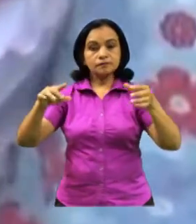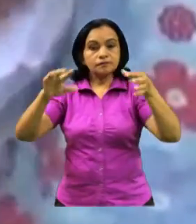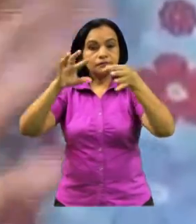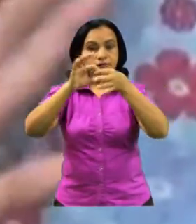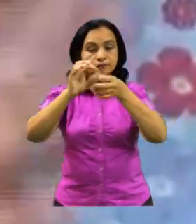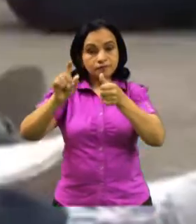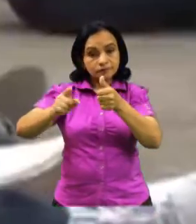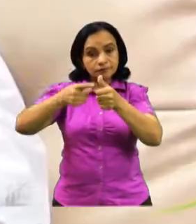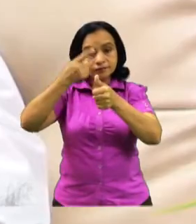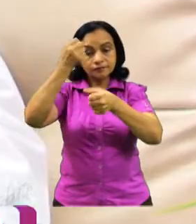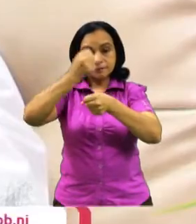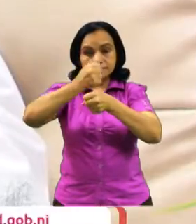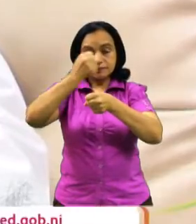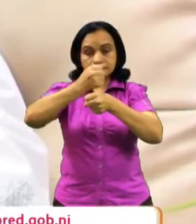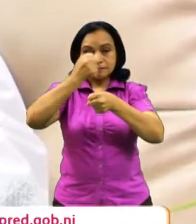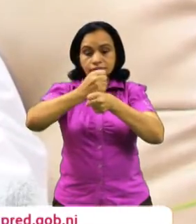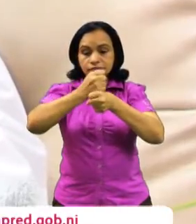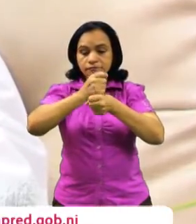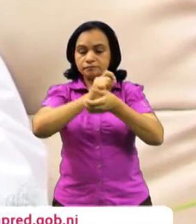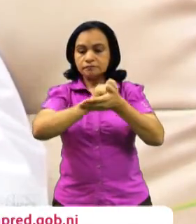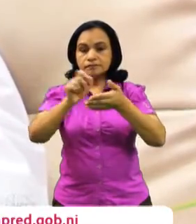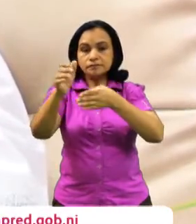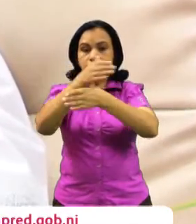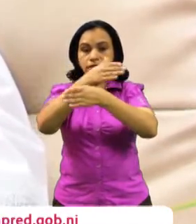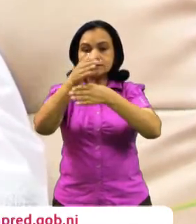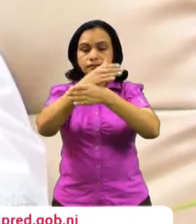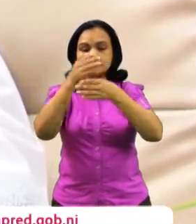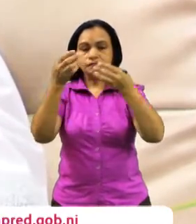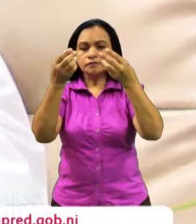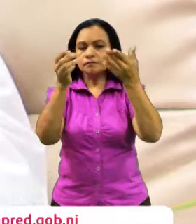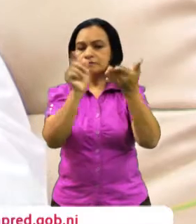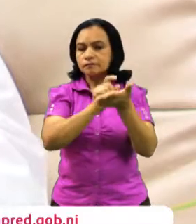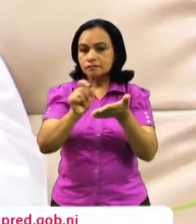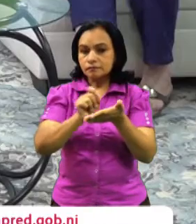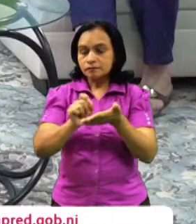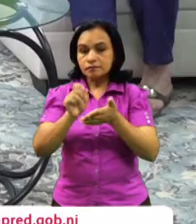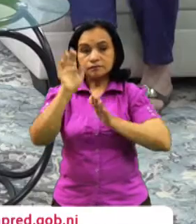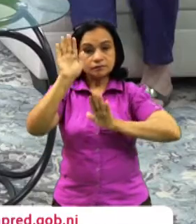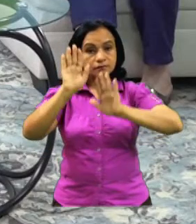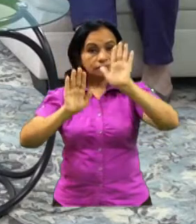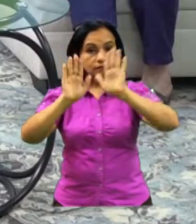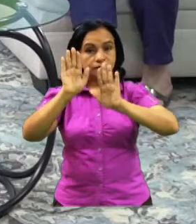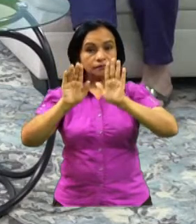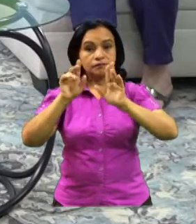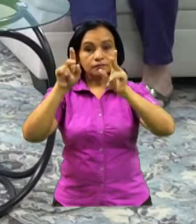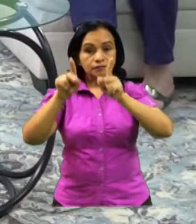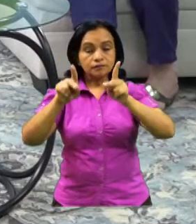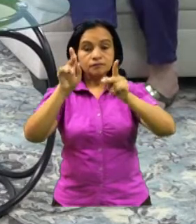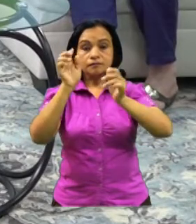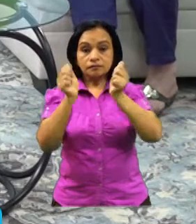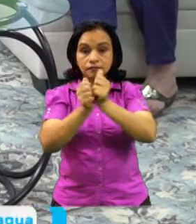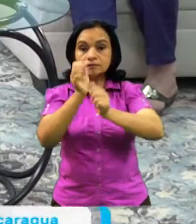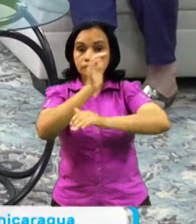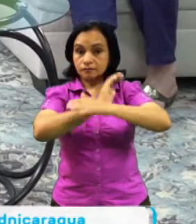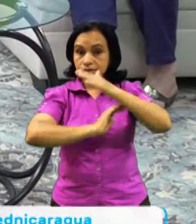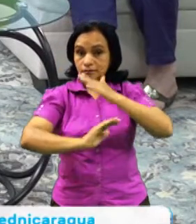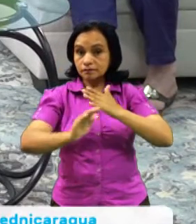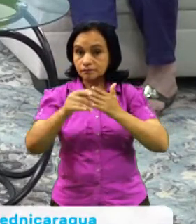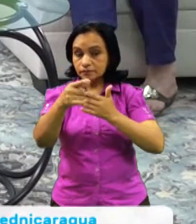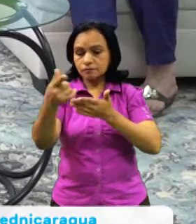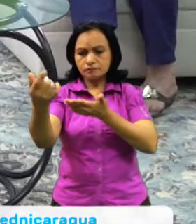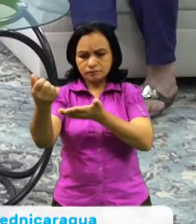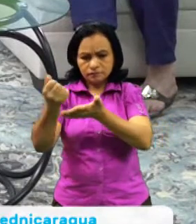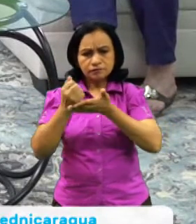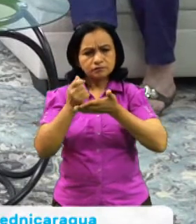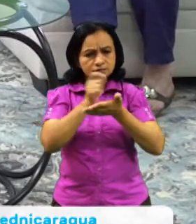Entonces, primero elaboramos los diferentes instrumentos con la presencia, con la participación activa de los protagonistas, en este caso las personas